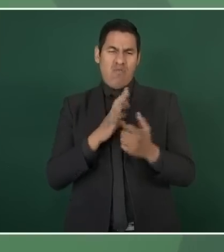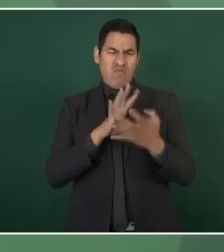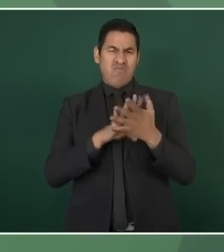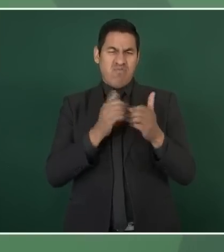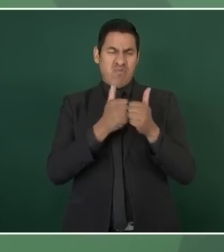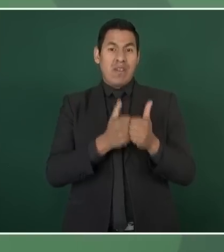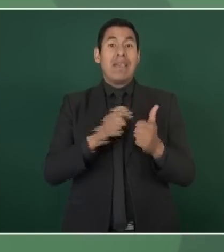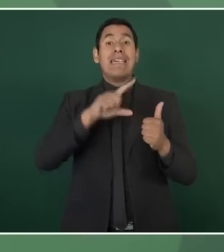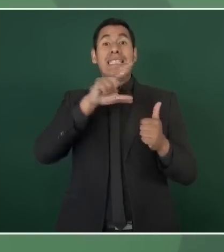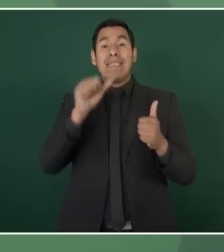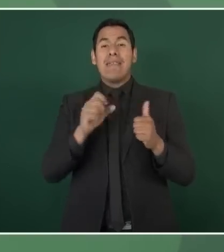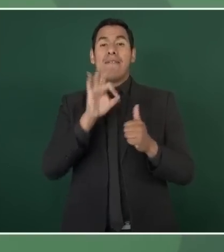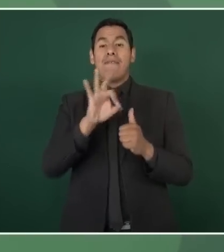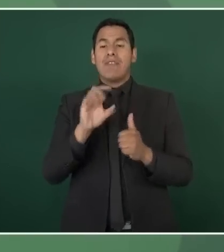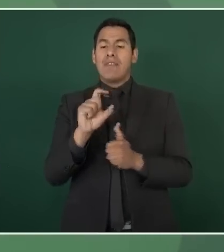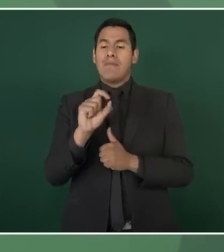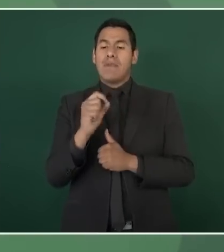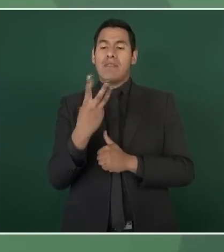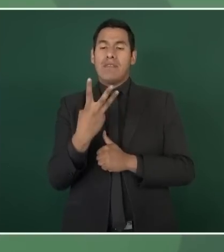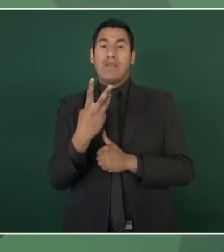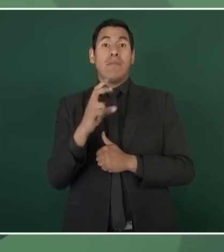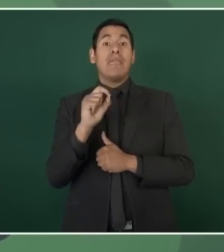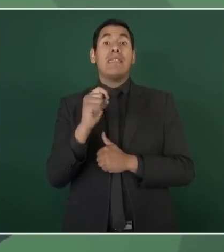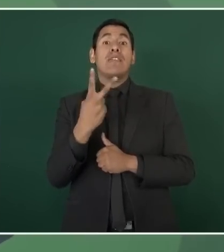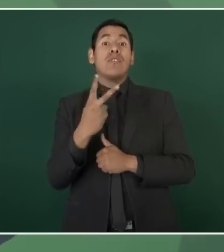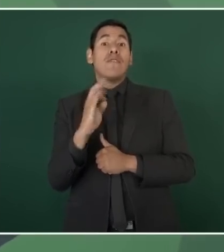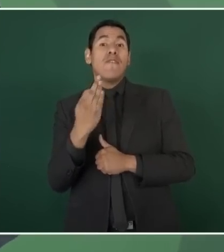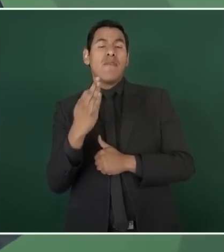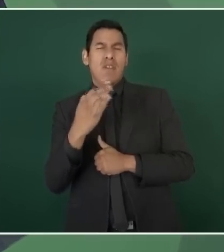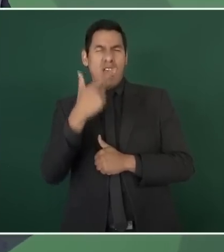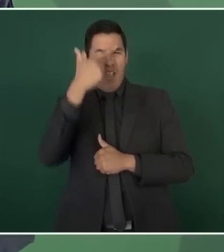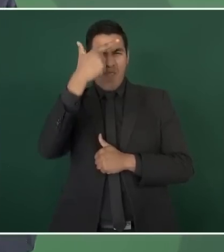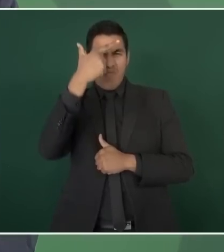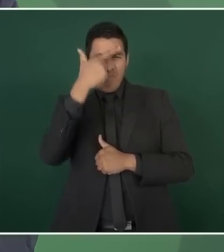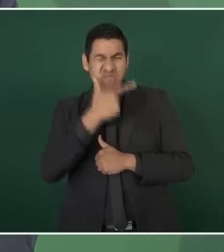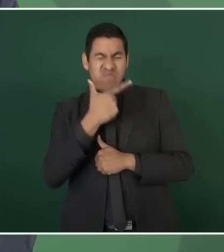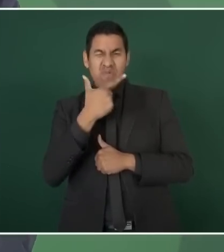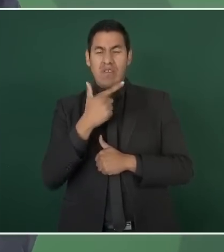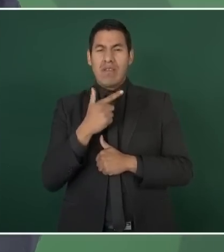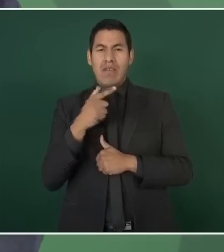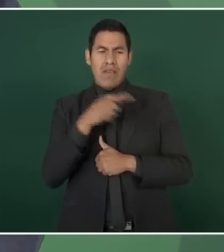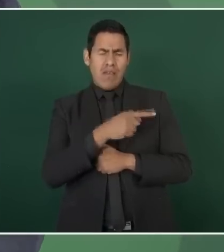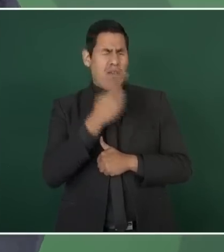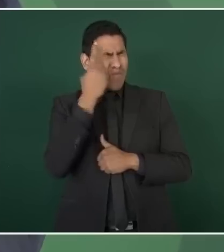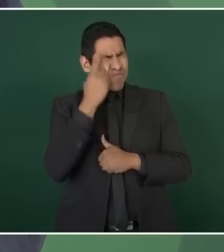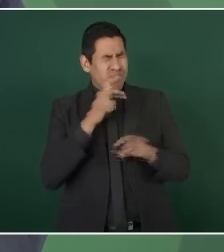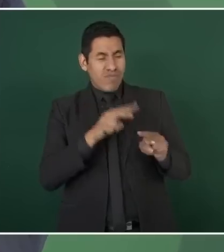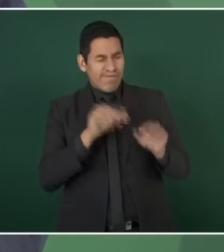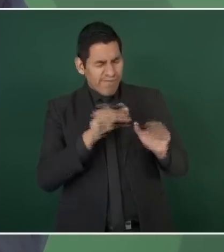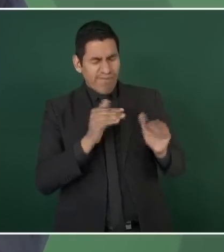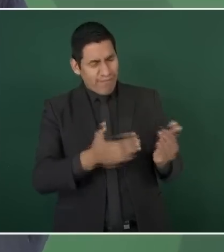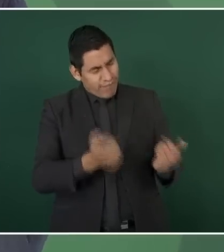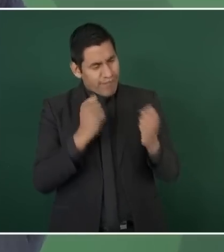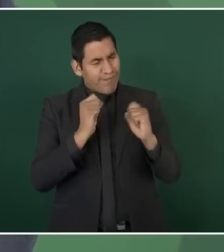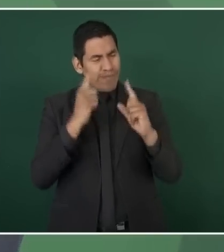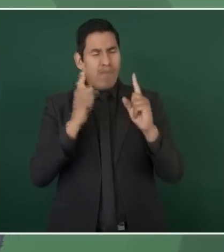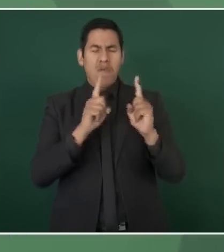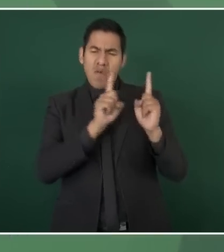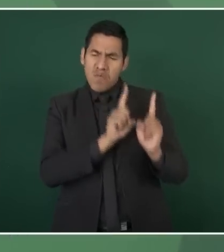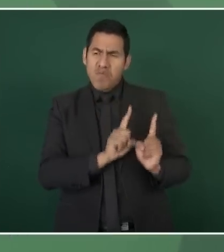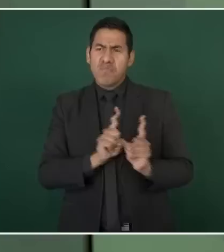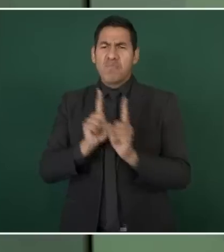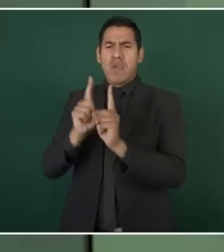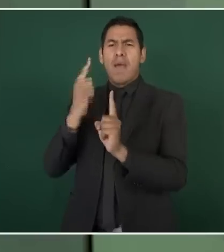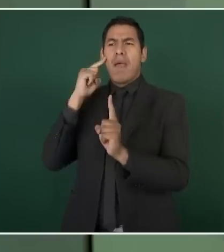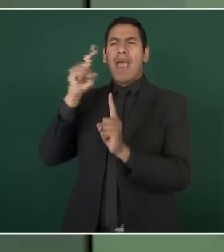El 22 de febrero, en la madrugada, son despertados para ser trasladados a la penitenciaría.